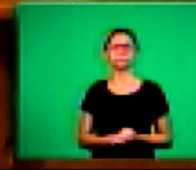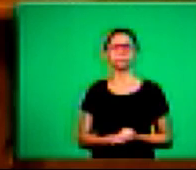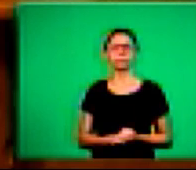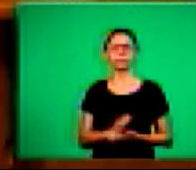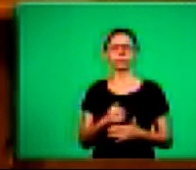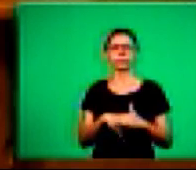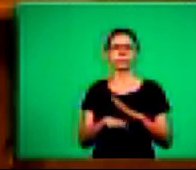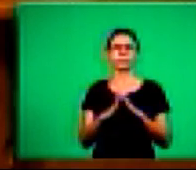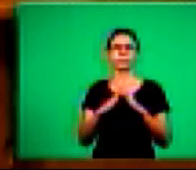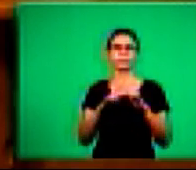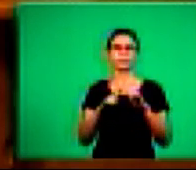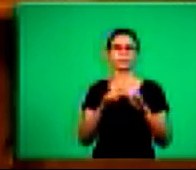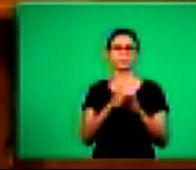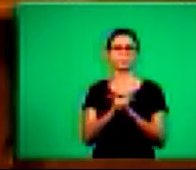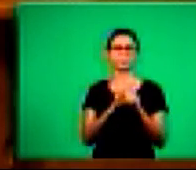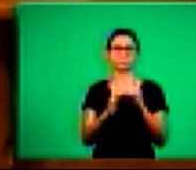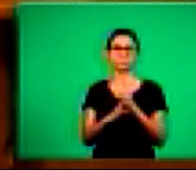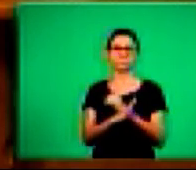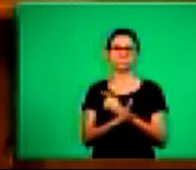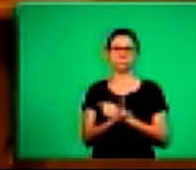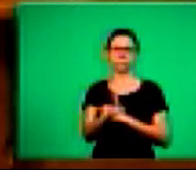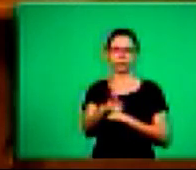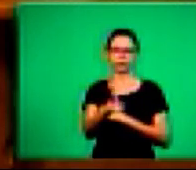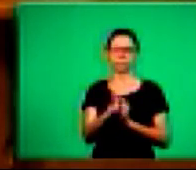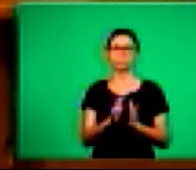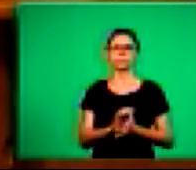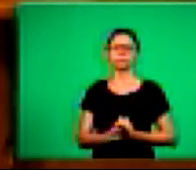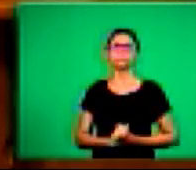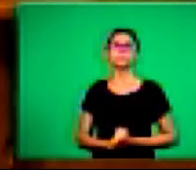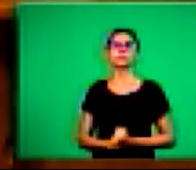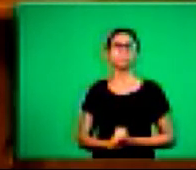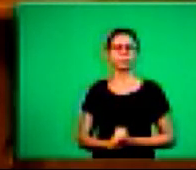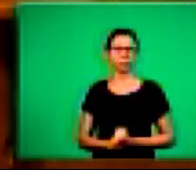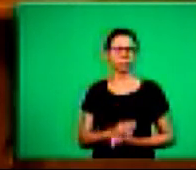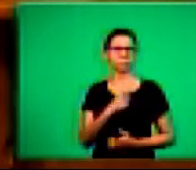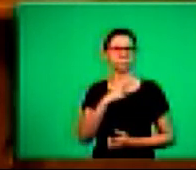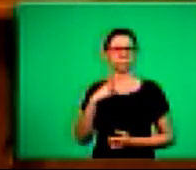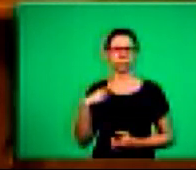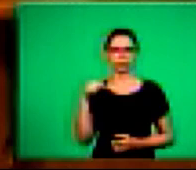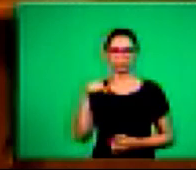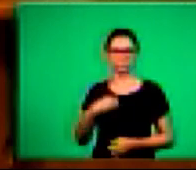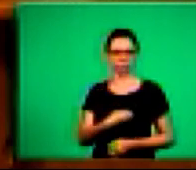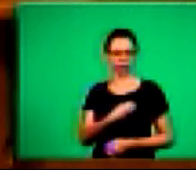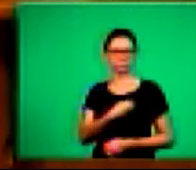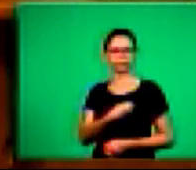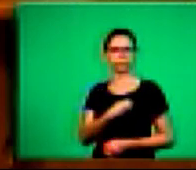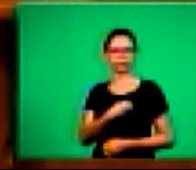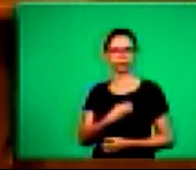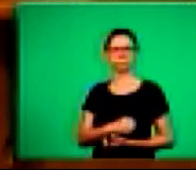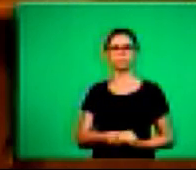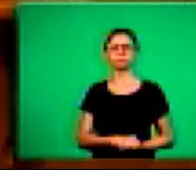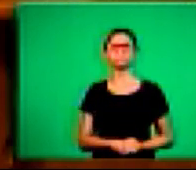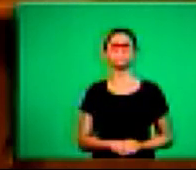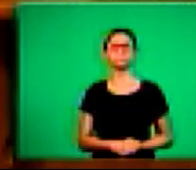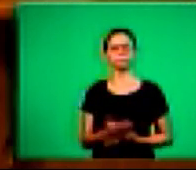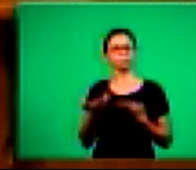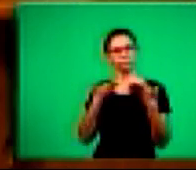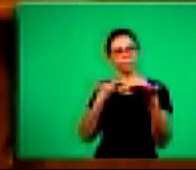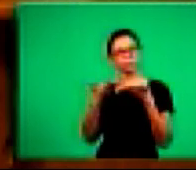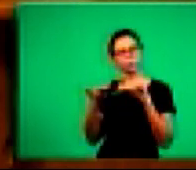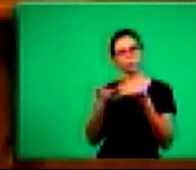en nuestras escuelas bíblicas dominicales tenemos aquí pastores presentes hermanos nuestros